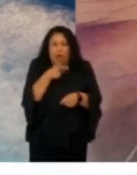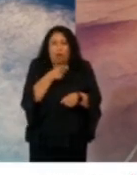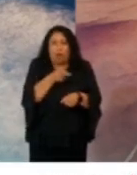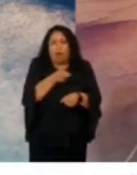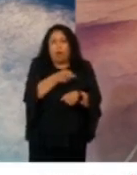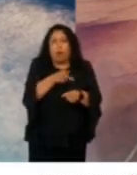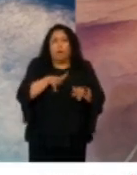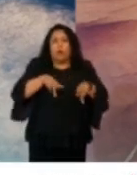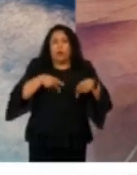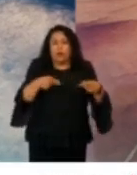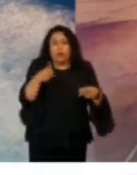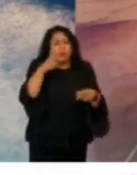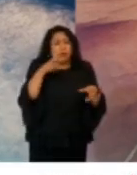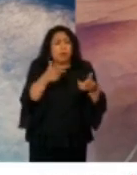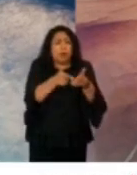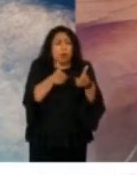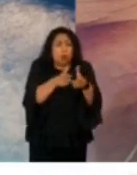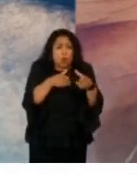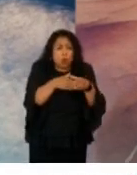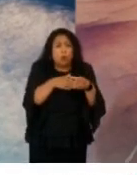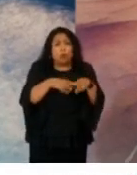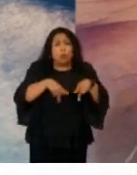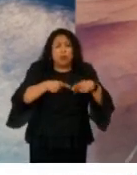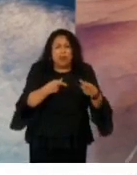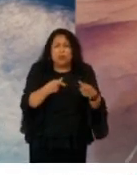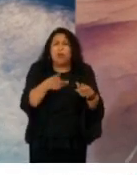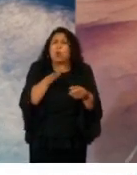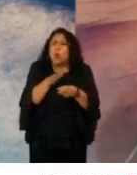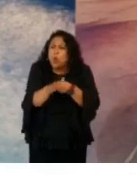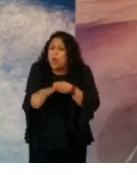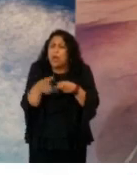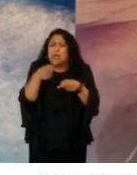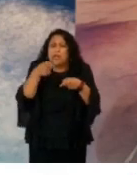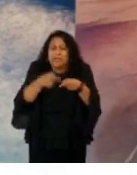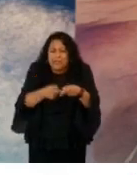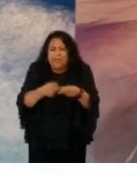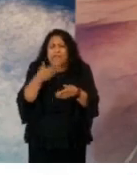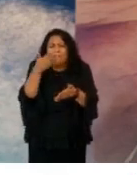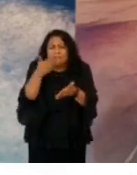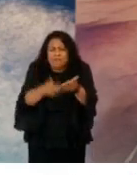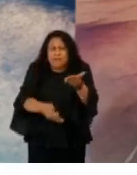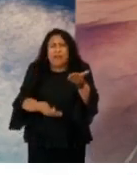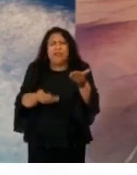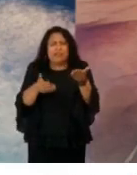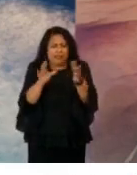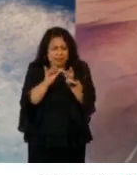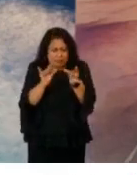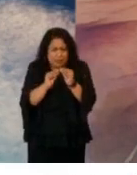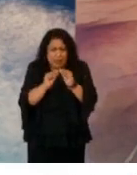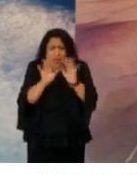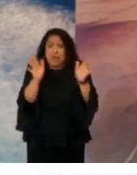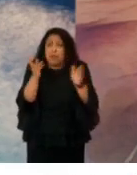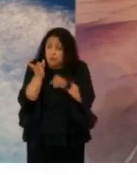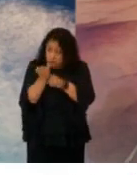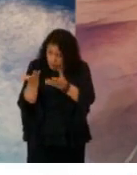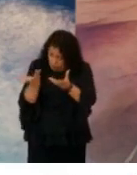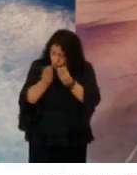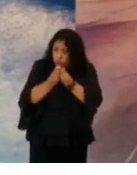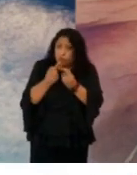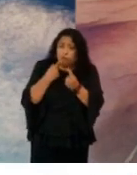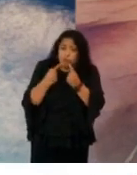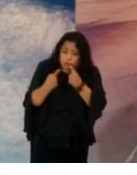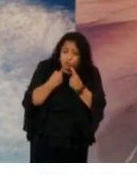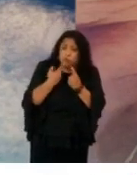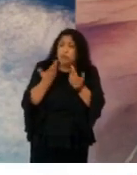Pero siempre se quedaba en grupos vulnerables y nunca se especificaba cuáles son estos grupos vulnerables, ¿no? Que están quedando fuera de la conversación y además porque no les invitan a conversar, porque